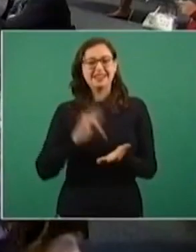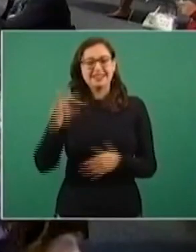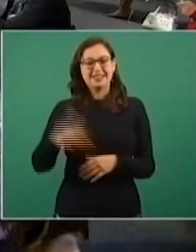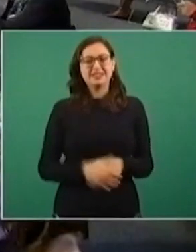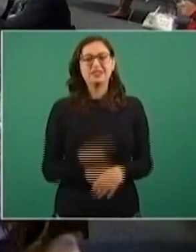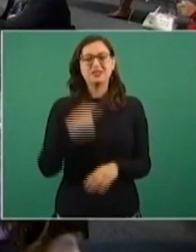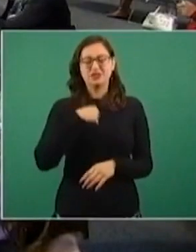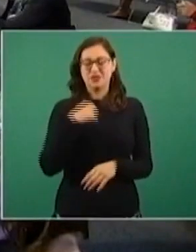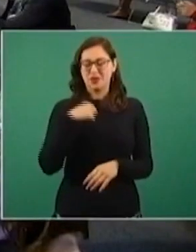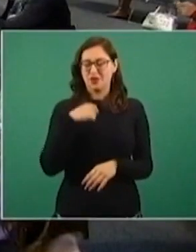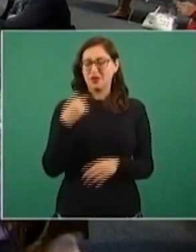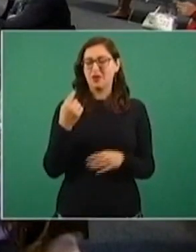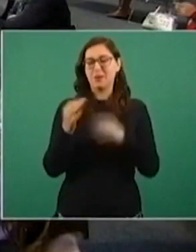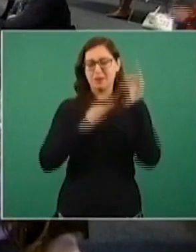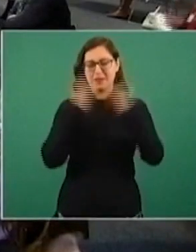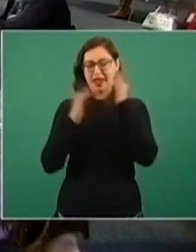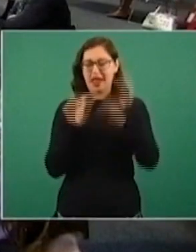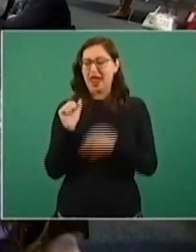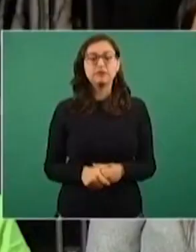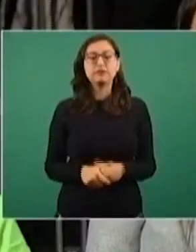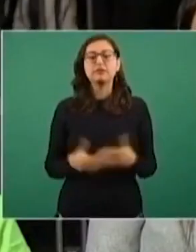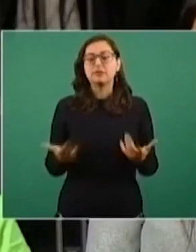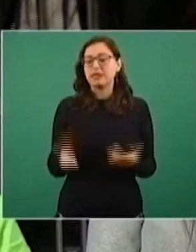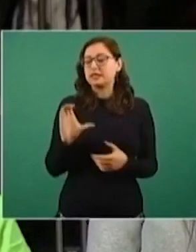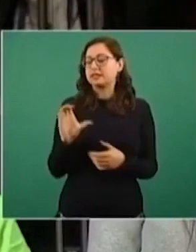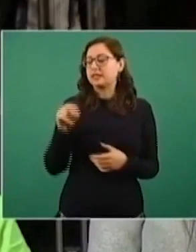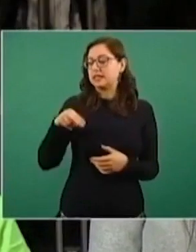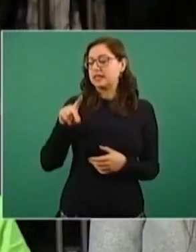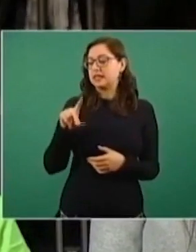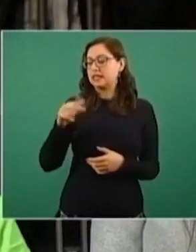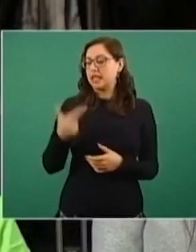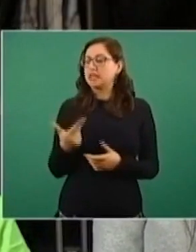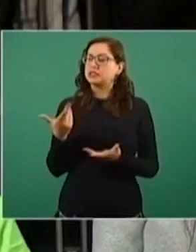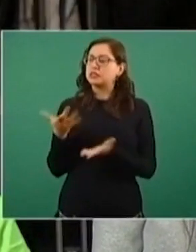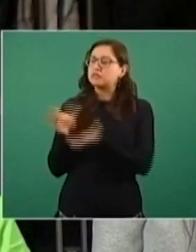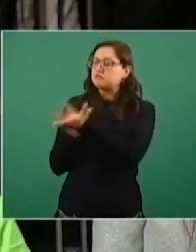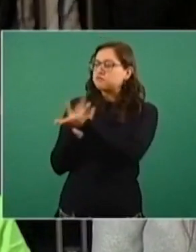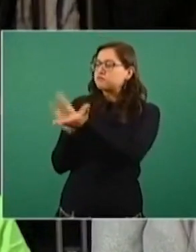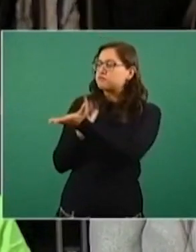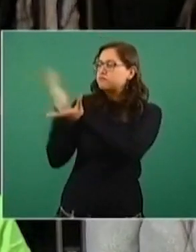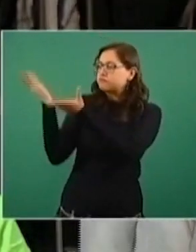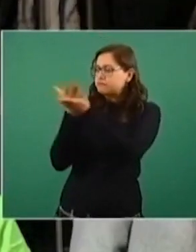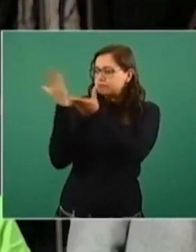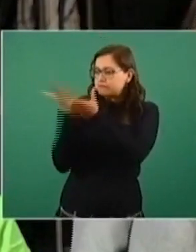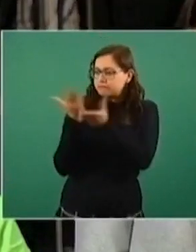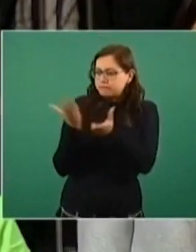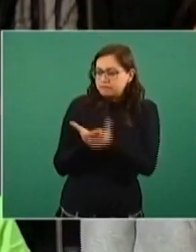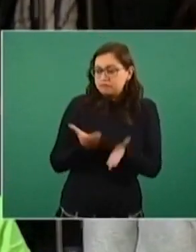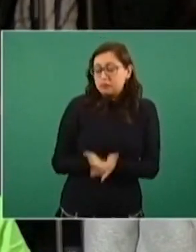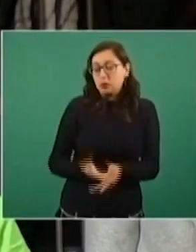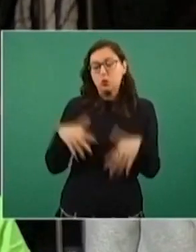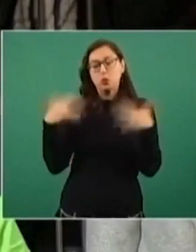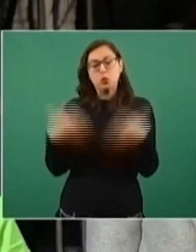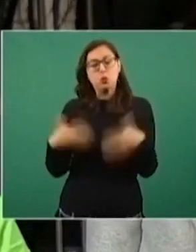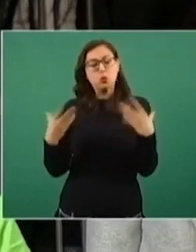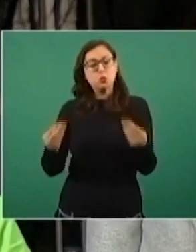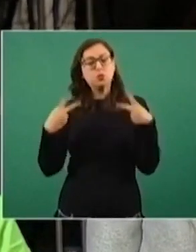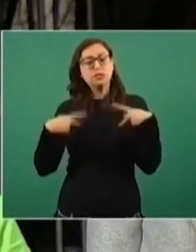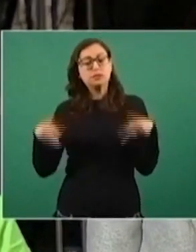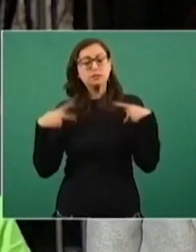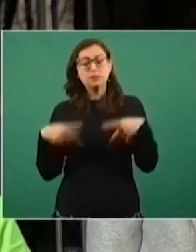menos 8 de sus funcionarios han sido cesados y denunciados. La ministra del Interior mexicana promete llegar al fondo del